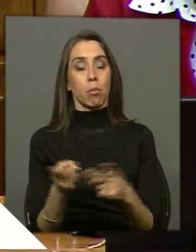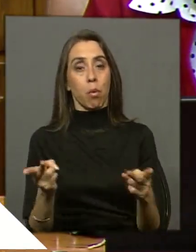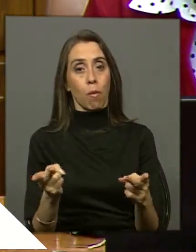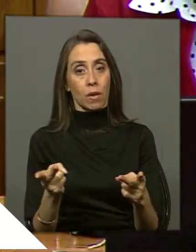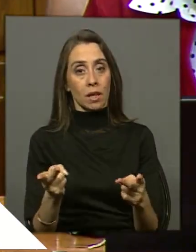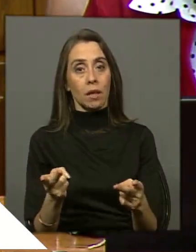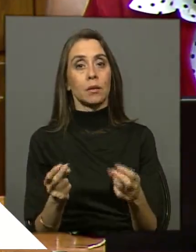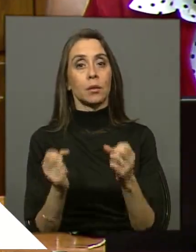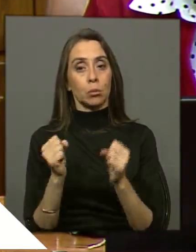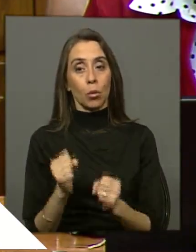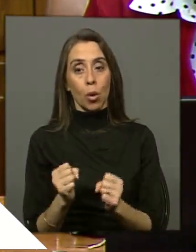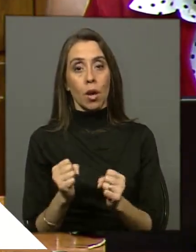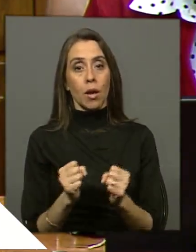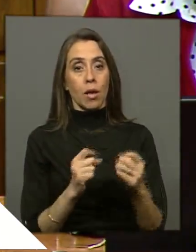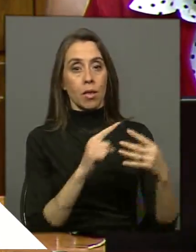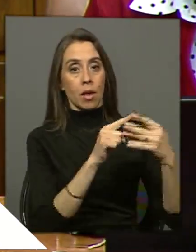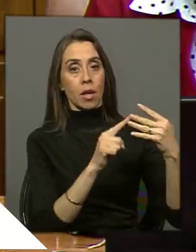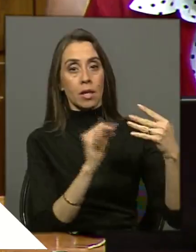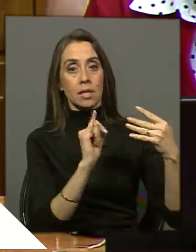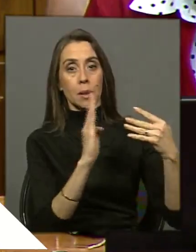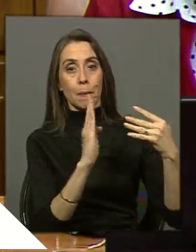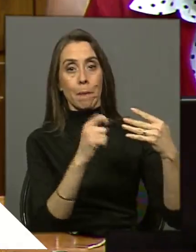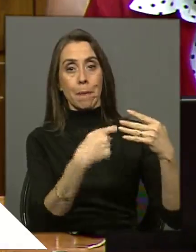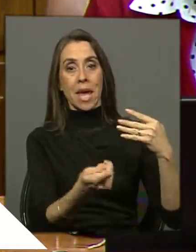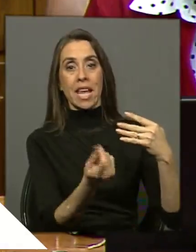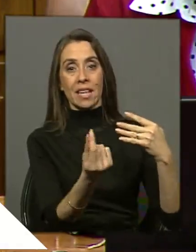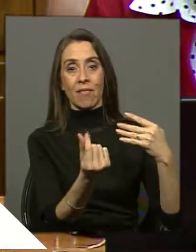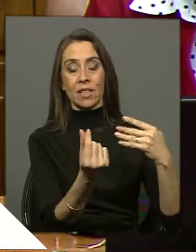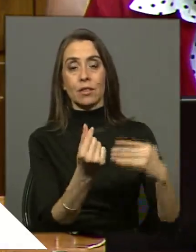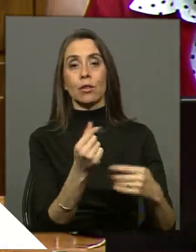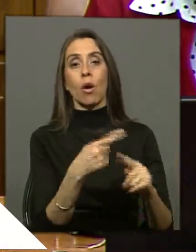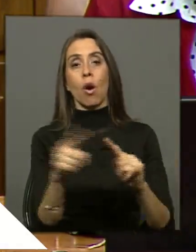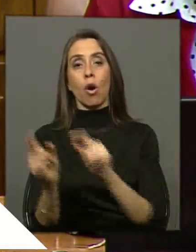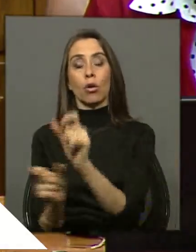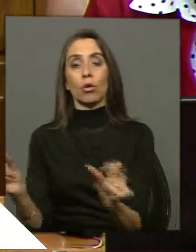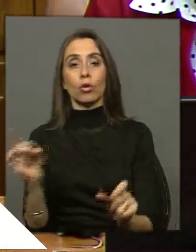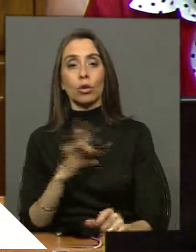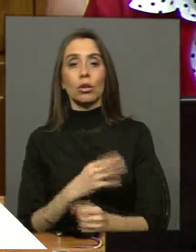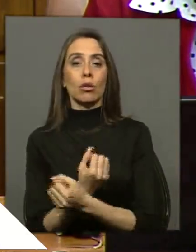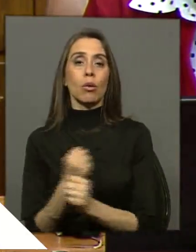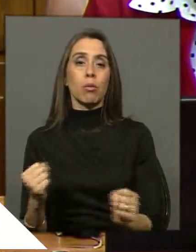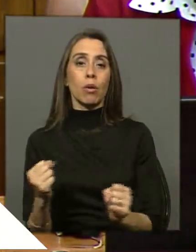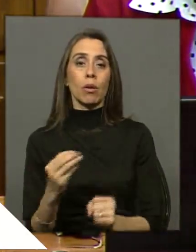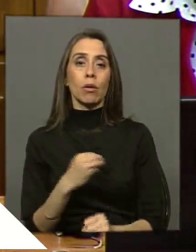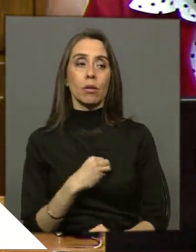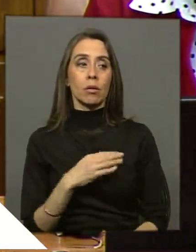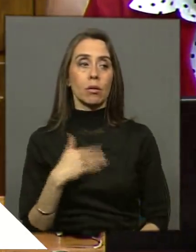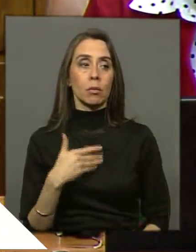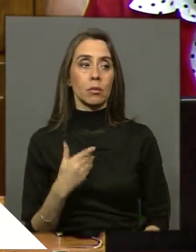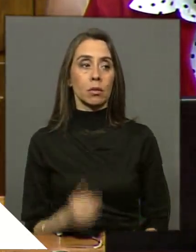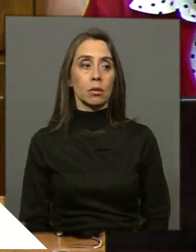que han podido acceder a estos beneficios, y nuevamente me lamento por el resto de los chilenos, como lo he dicho anteriormente.